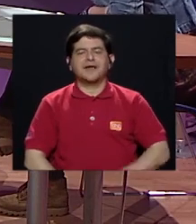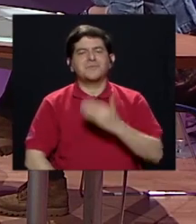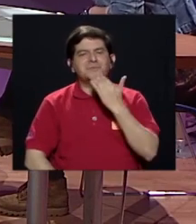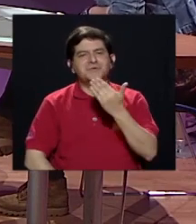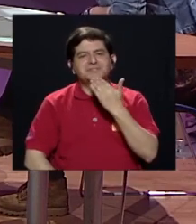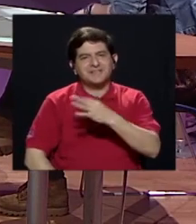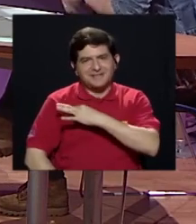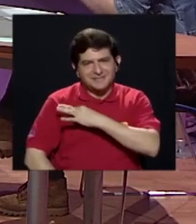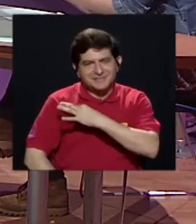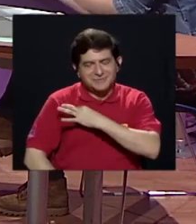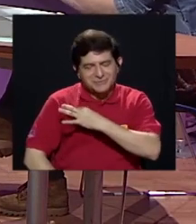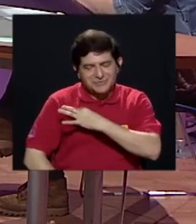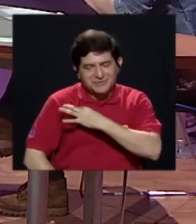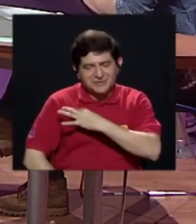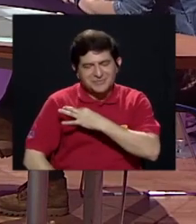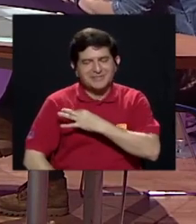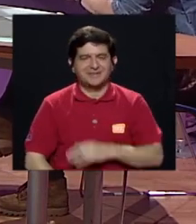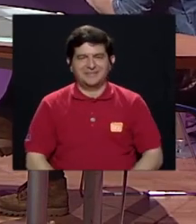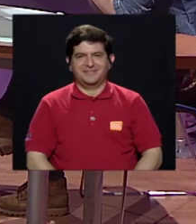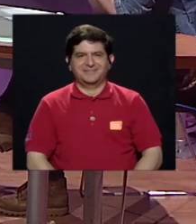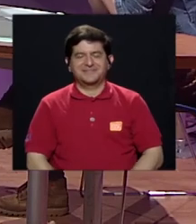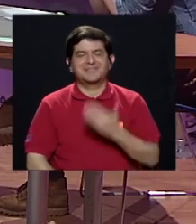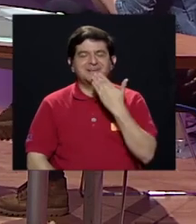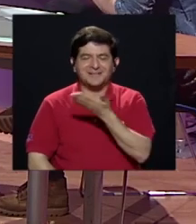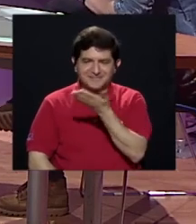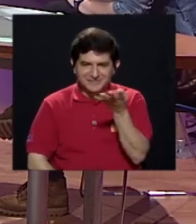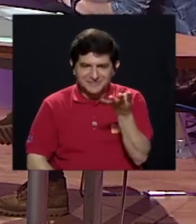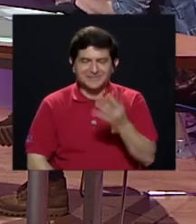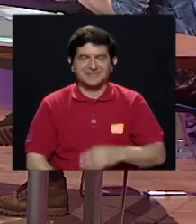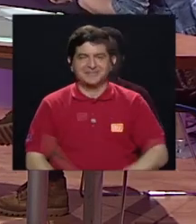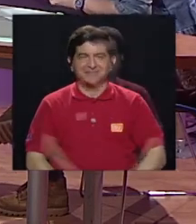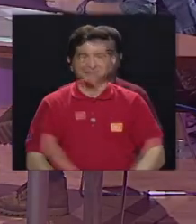por invitarnos. Muchísimas gracias.